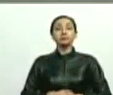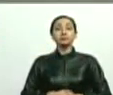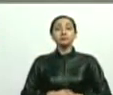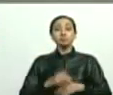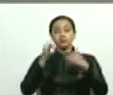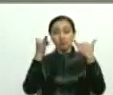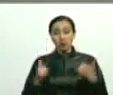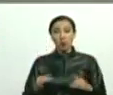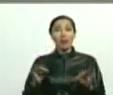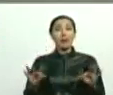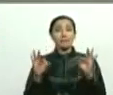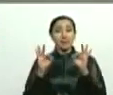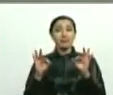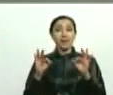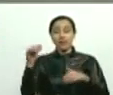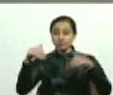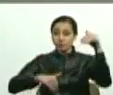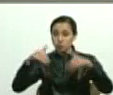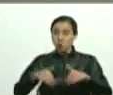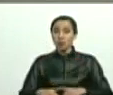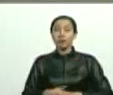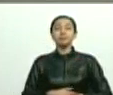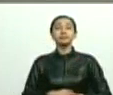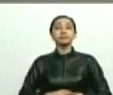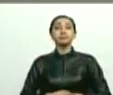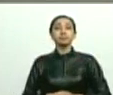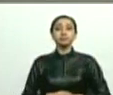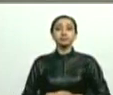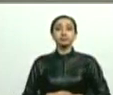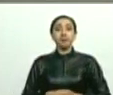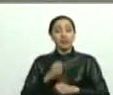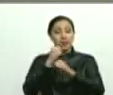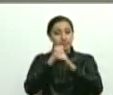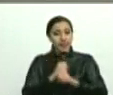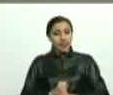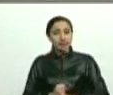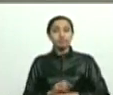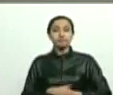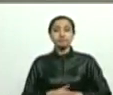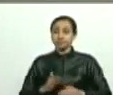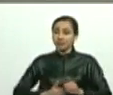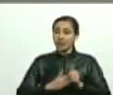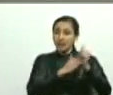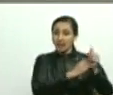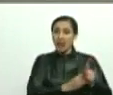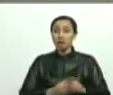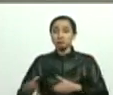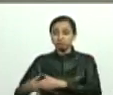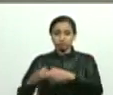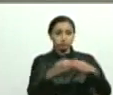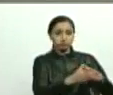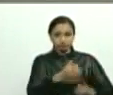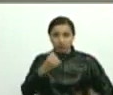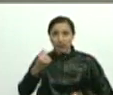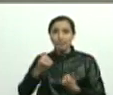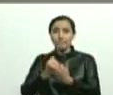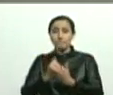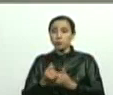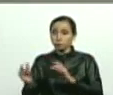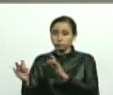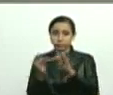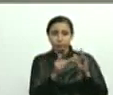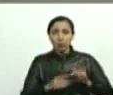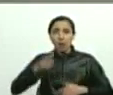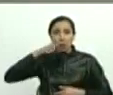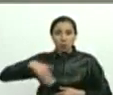muy específicas, muy particulares, que amerita mucho liderazgo de base, mucha conexión con la